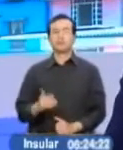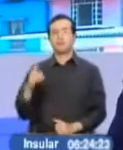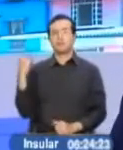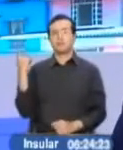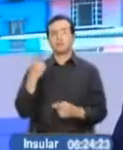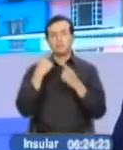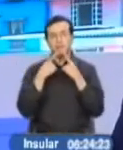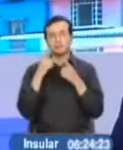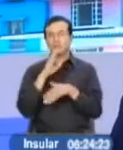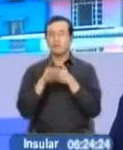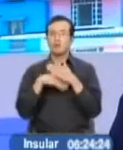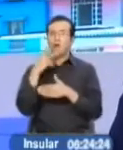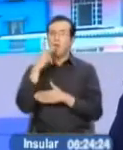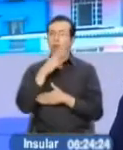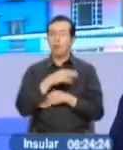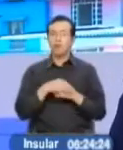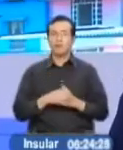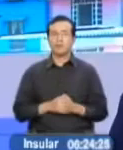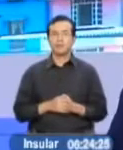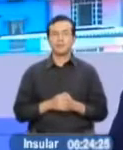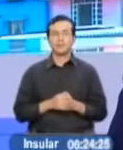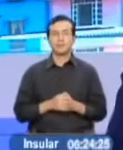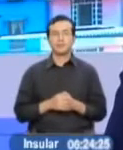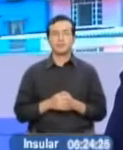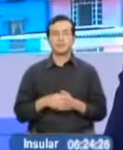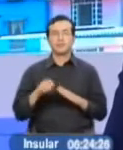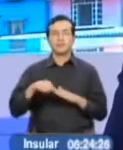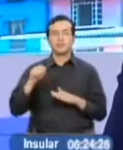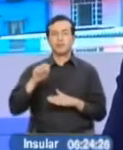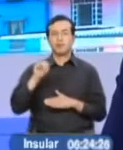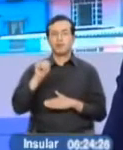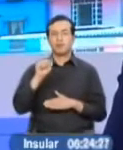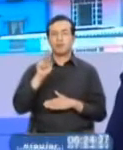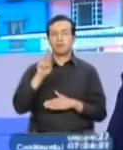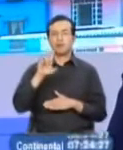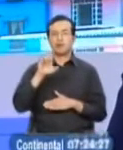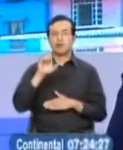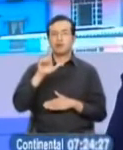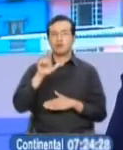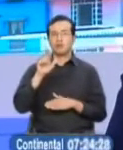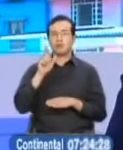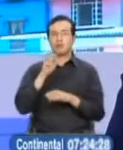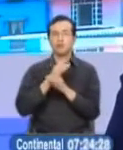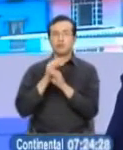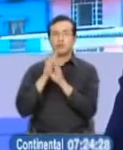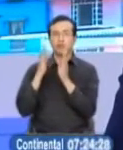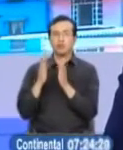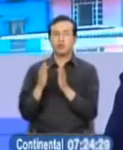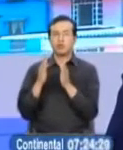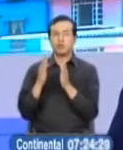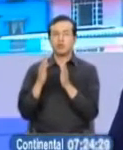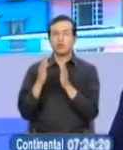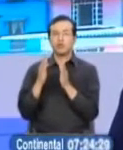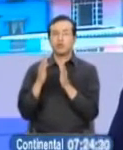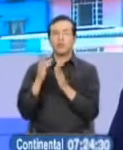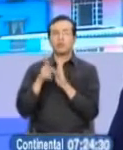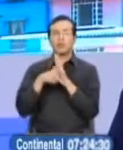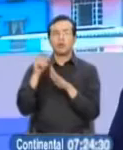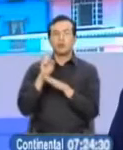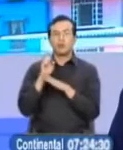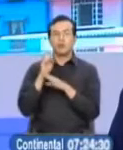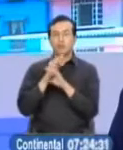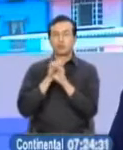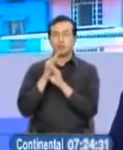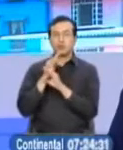que todo eso es falso. Primero porque el abogado Marcelo Reyes no es funcionario de Petroecuador desde hace más de 3 años.